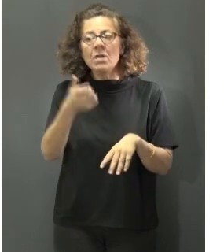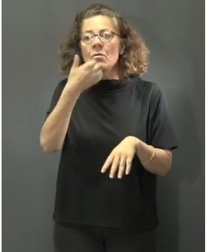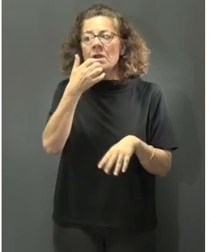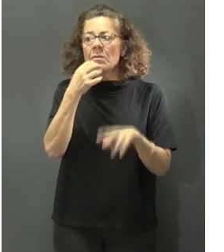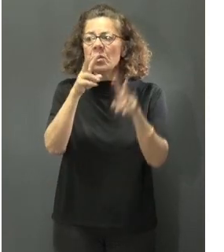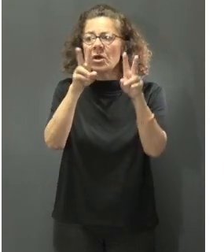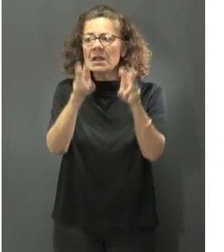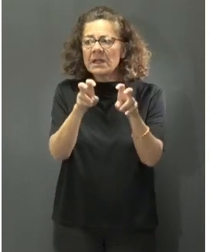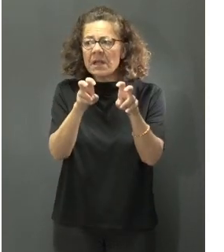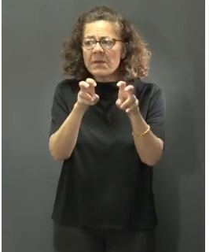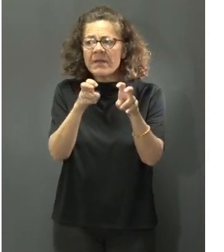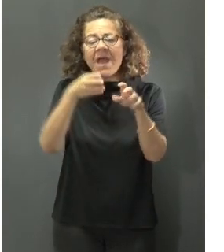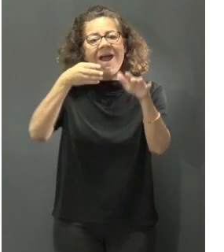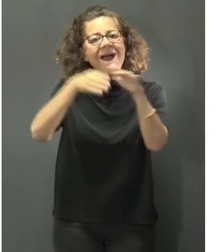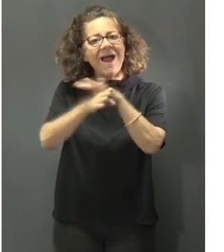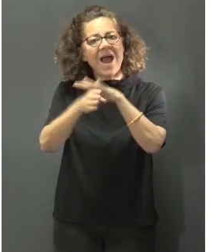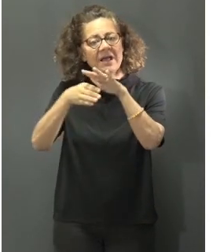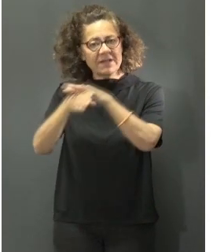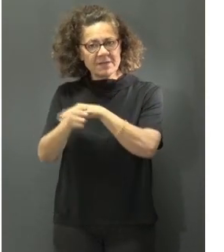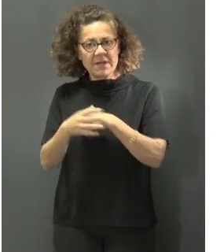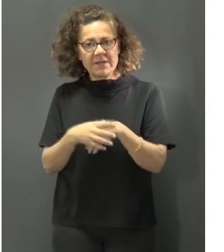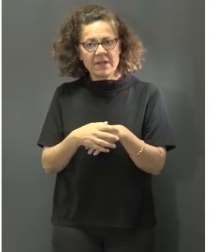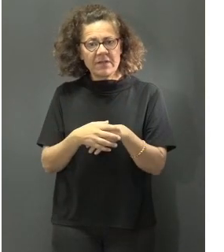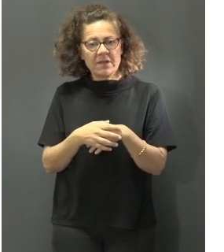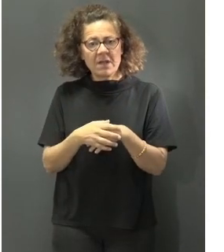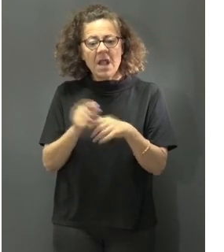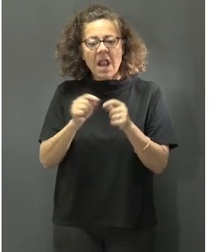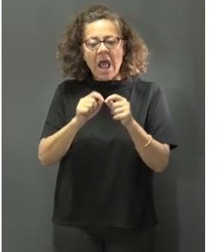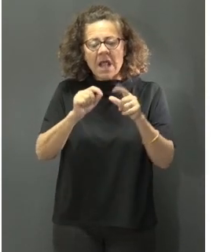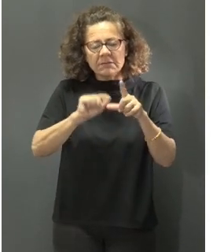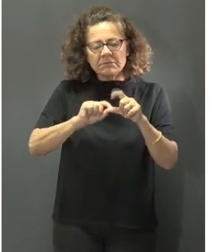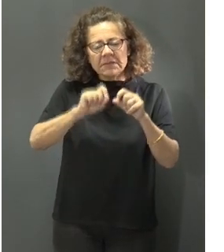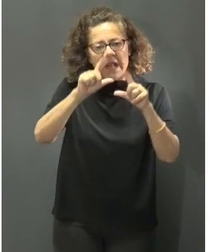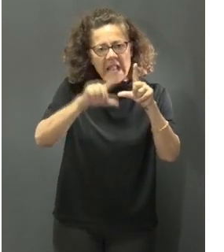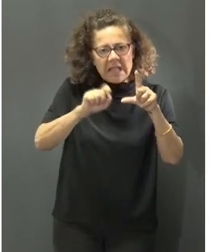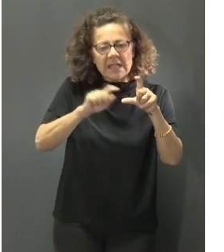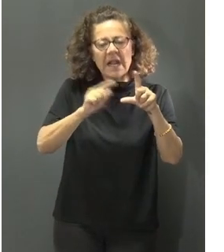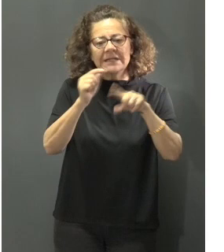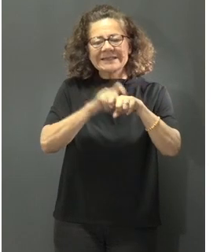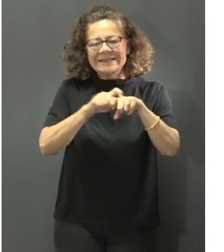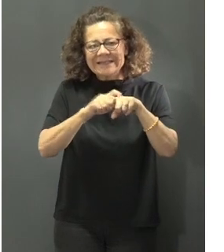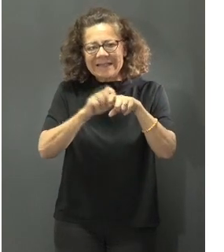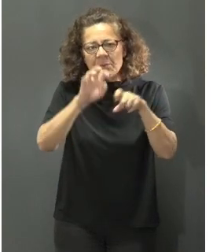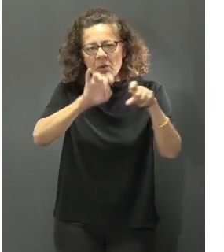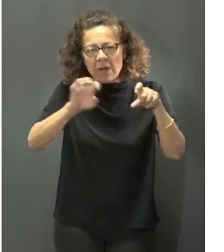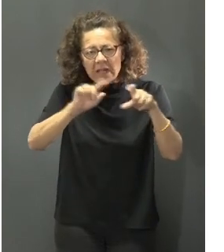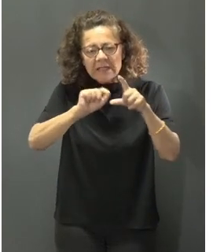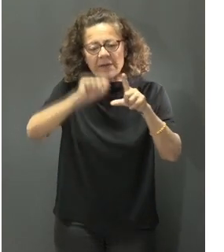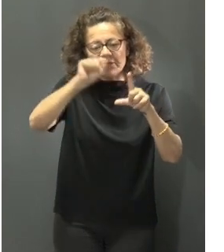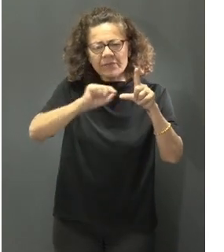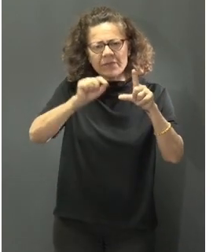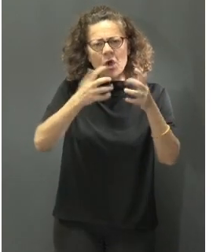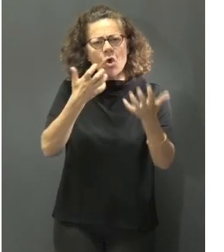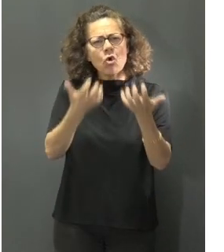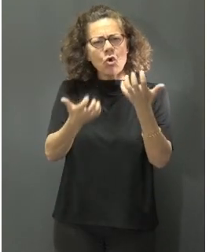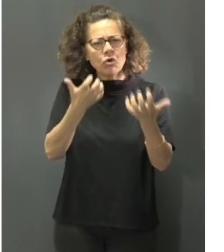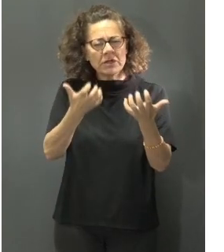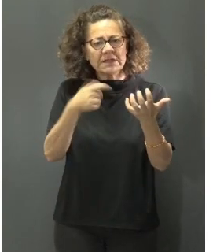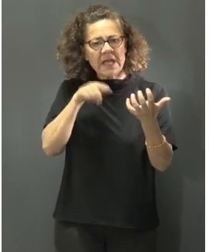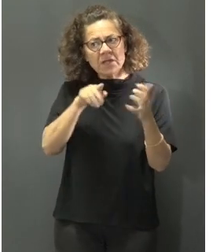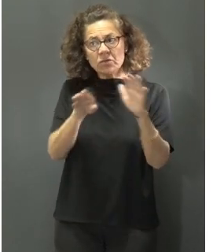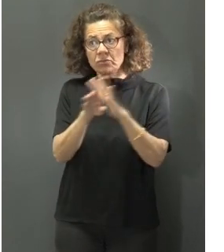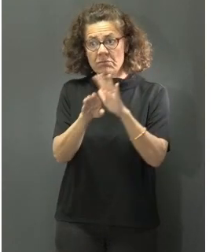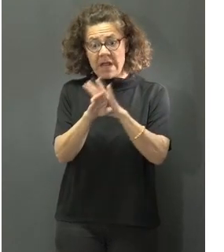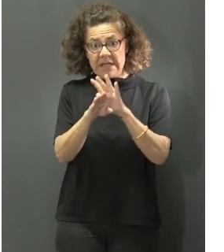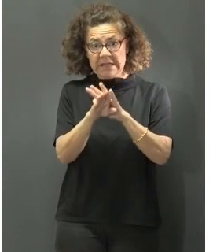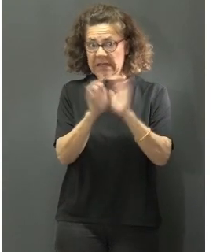de accesibilidad. ¿Cuál es el tamaño de letra? ¿Cuál es el tipo de letra? ¿Cuáles son los contrastes? Todo ese tipo de cosas se mantiene.